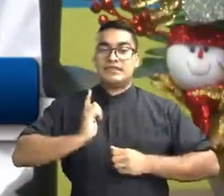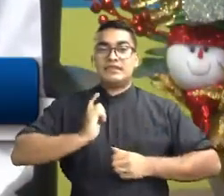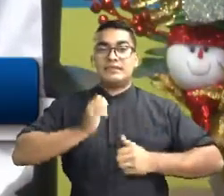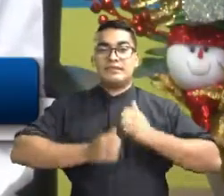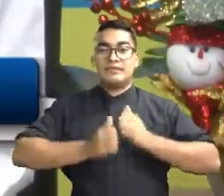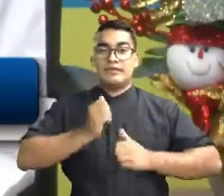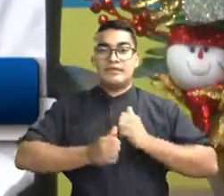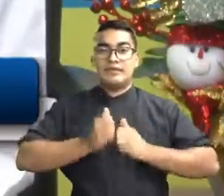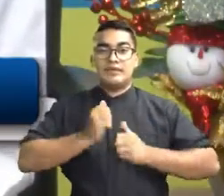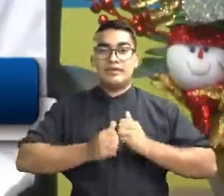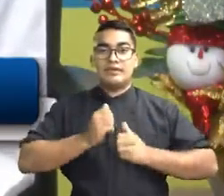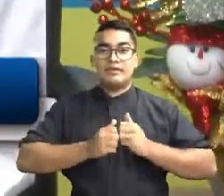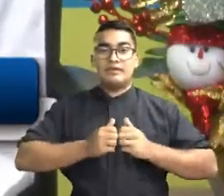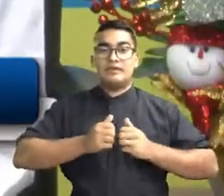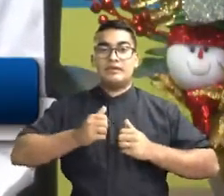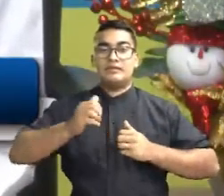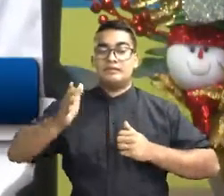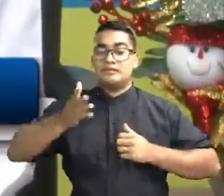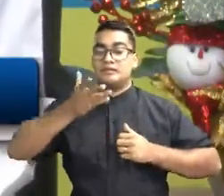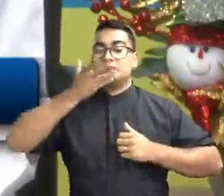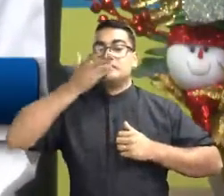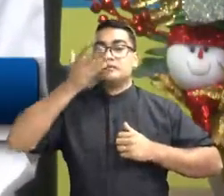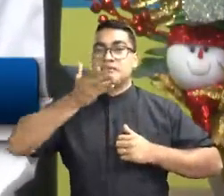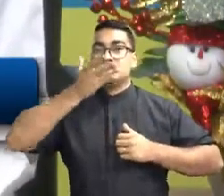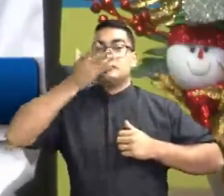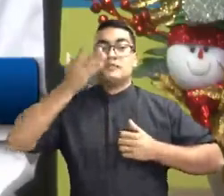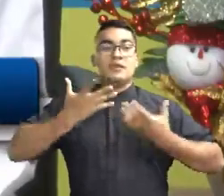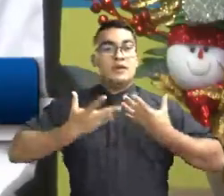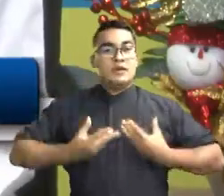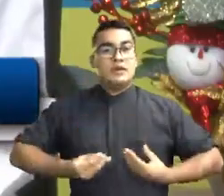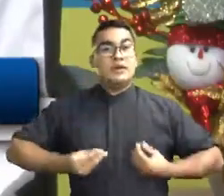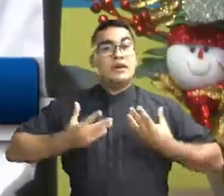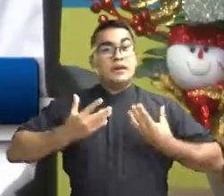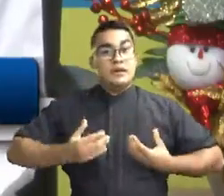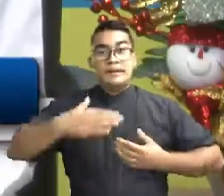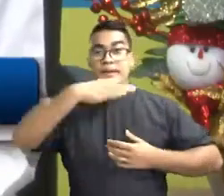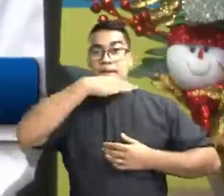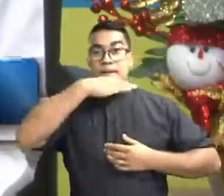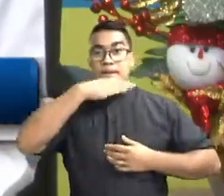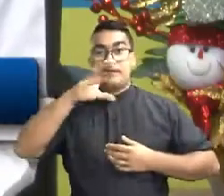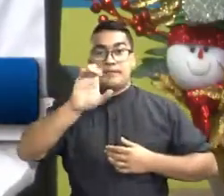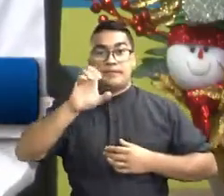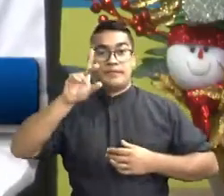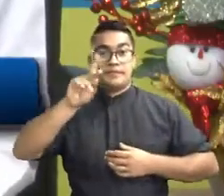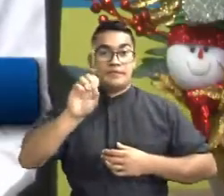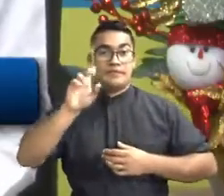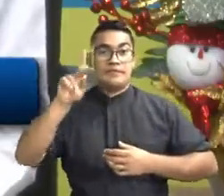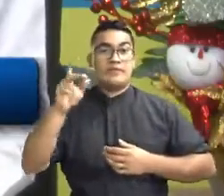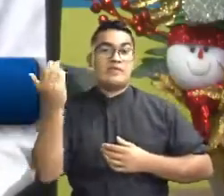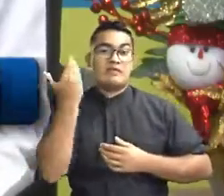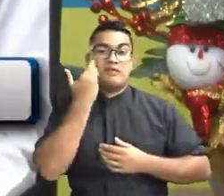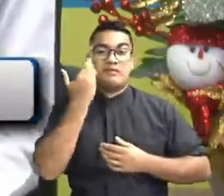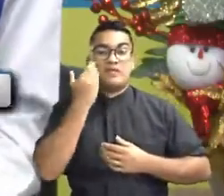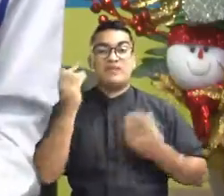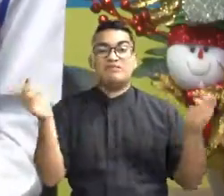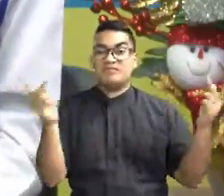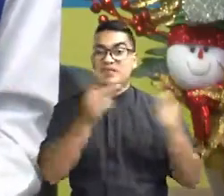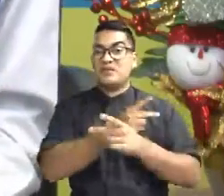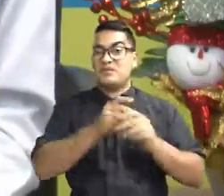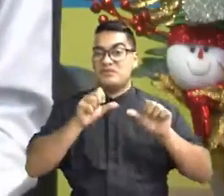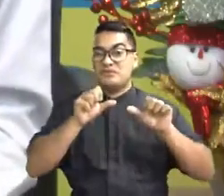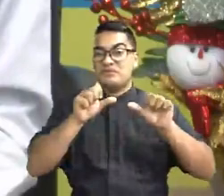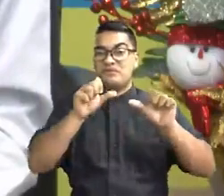al flujo de aire a los pulmones. El EPOC es una enfermedad crónica y generalmente no